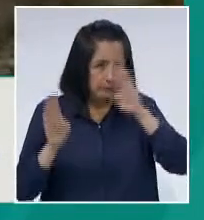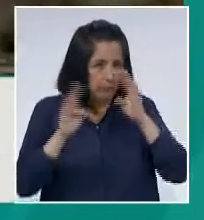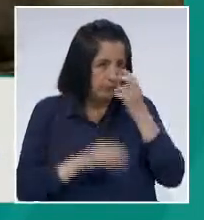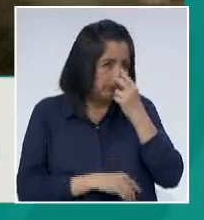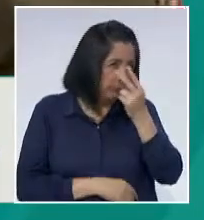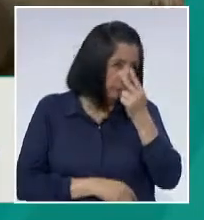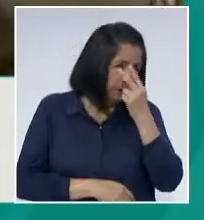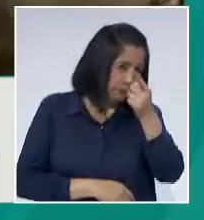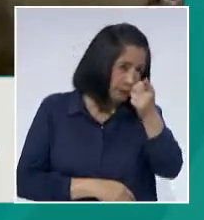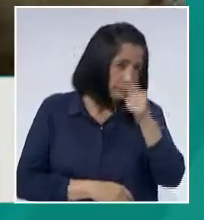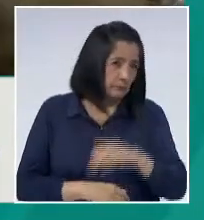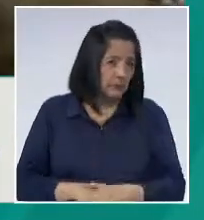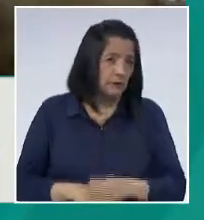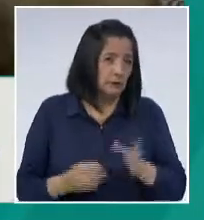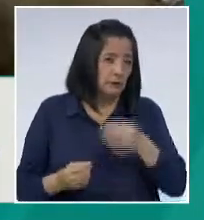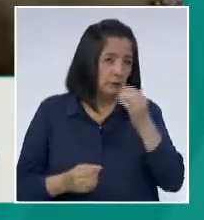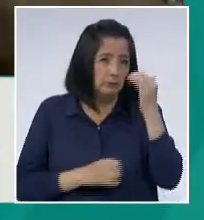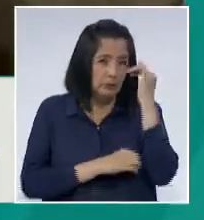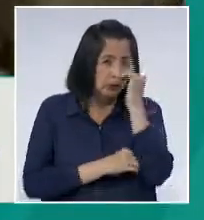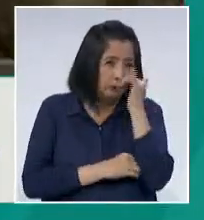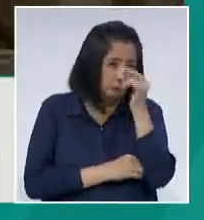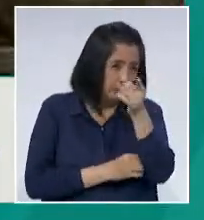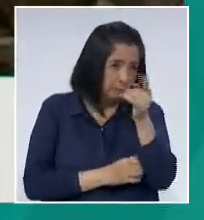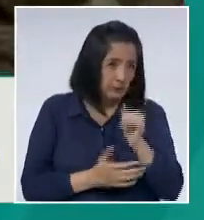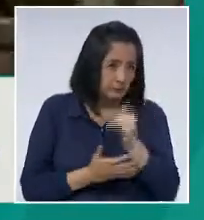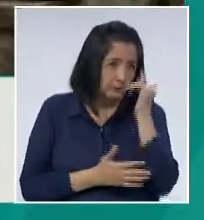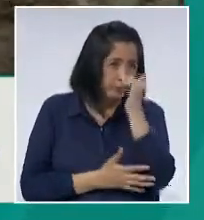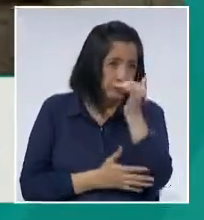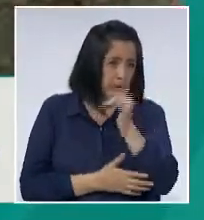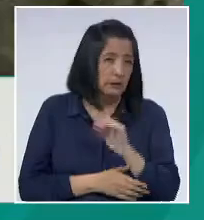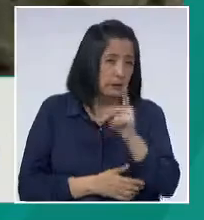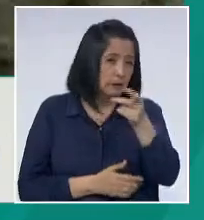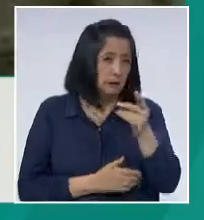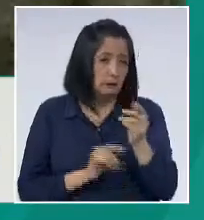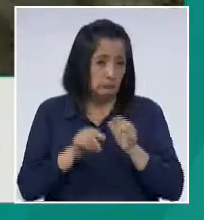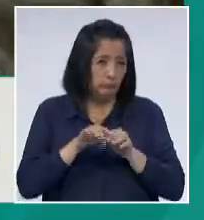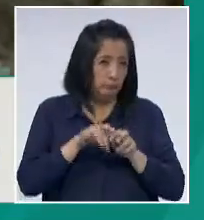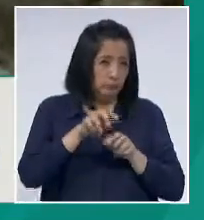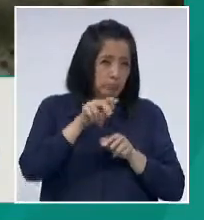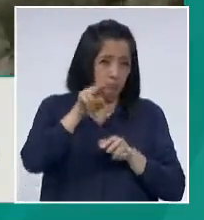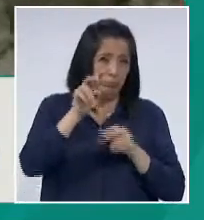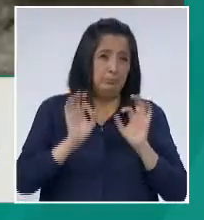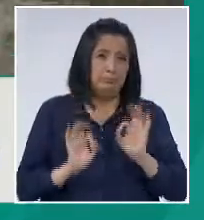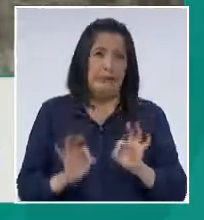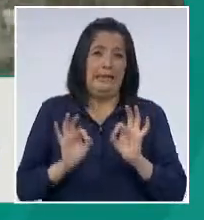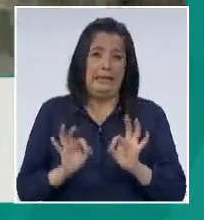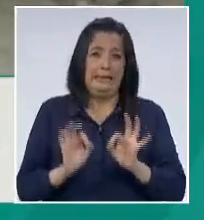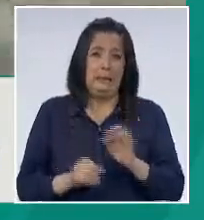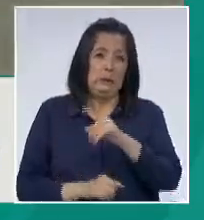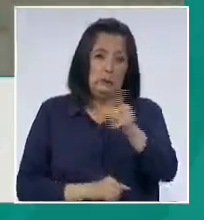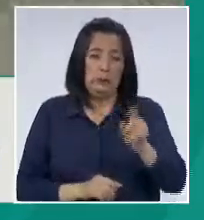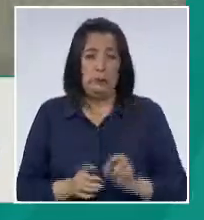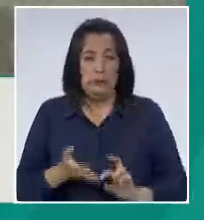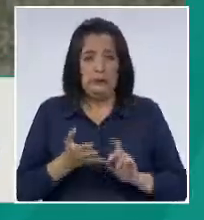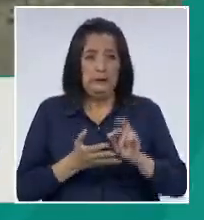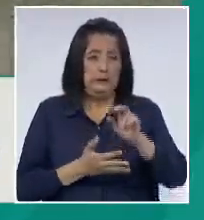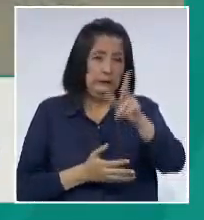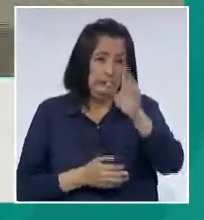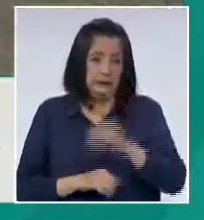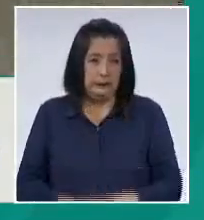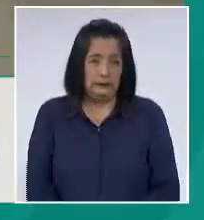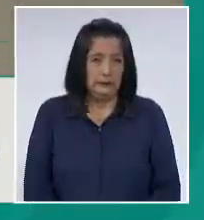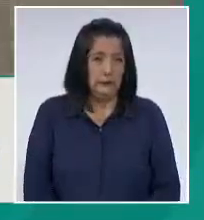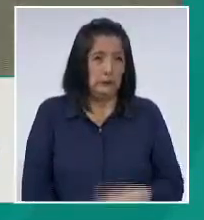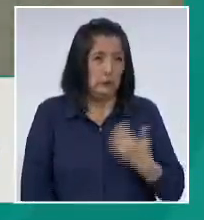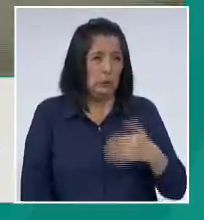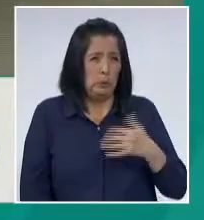ahí podemos ver cómo nuestro camarógrafo Gabriel Contreras está enfocando lo peligroso que pueden ser estas escaleras. Esta es en la parte más